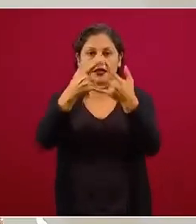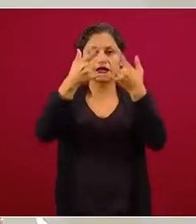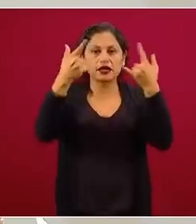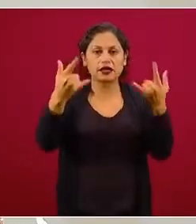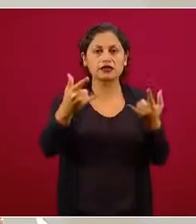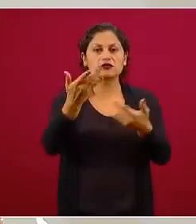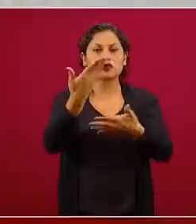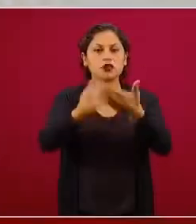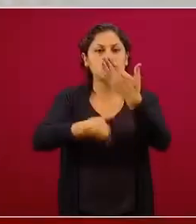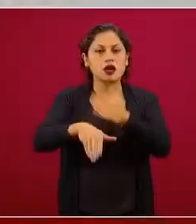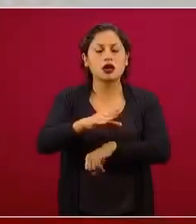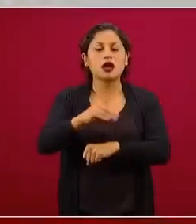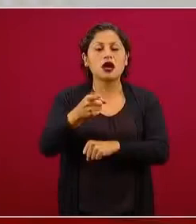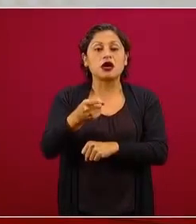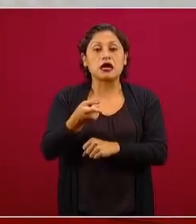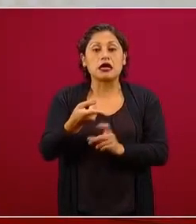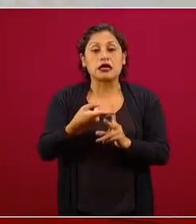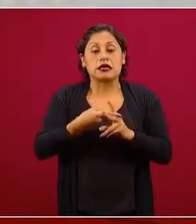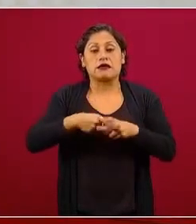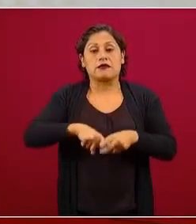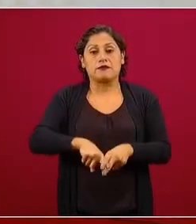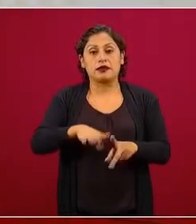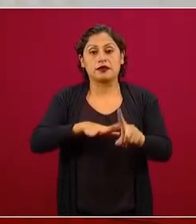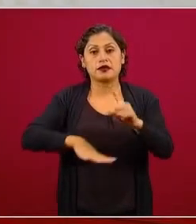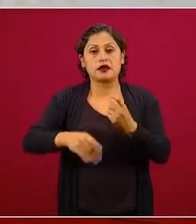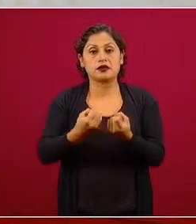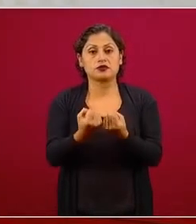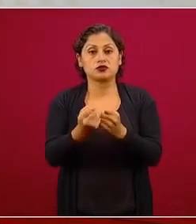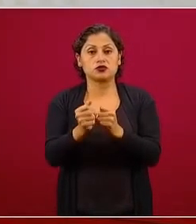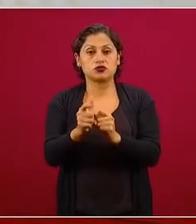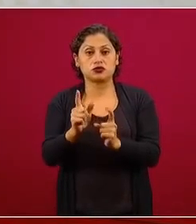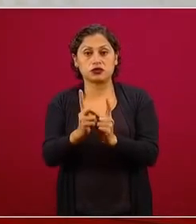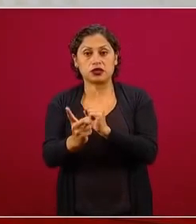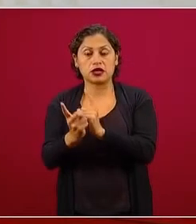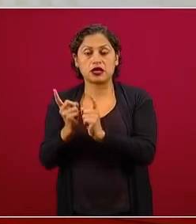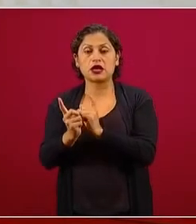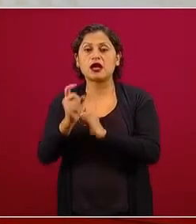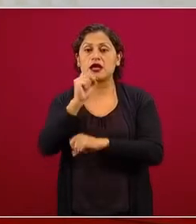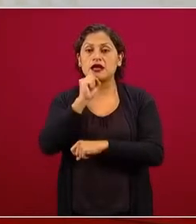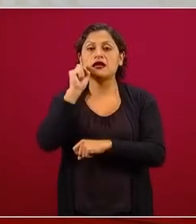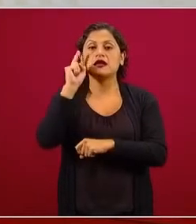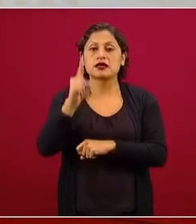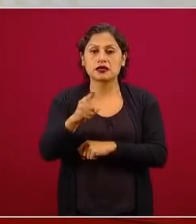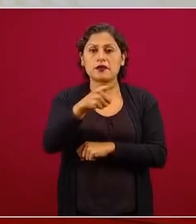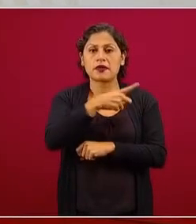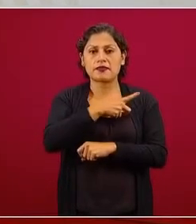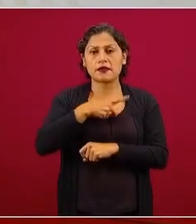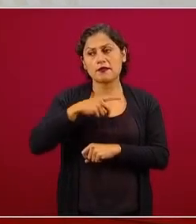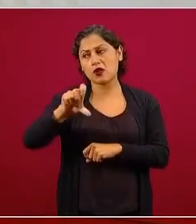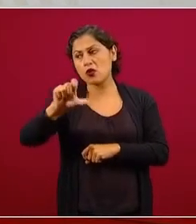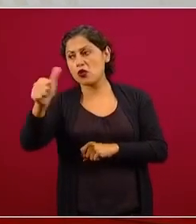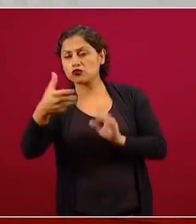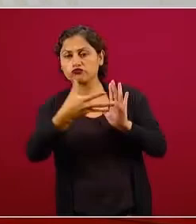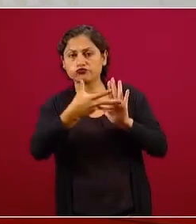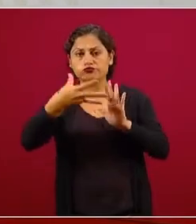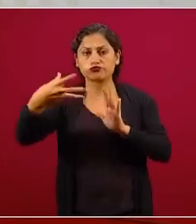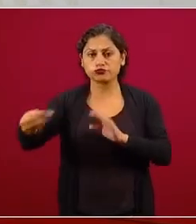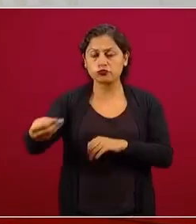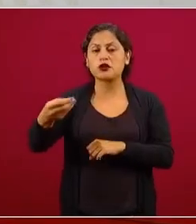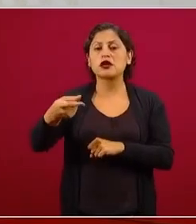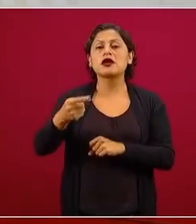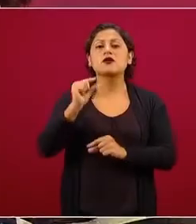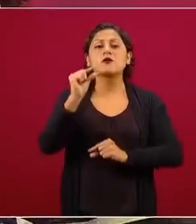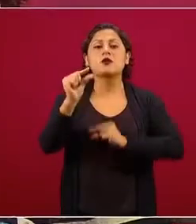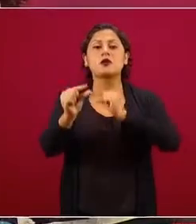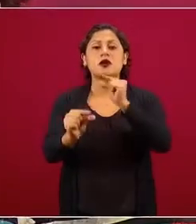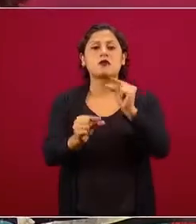de la base social y que son dignas de replicarse, encontrar un alto en el camino para buscar más alternativas y no